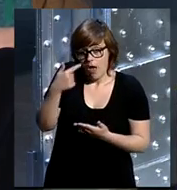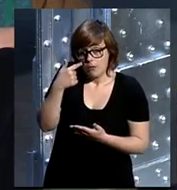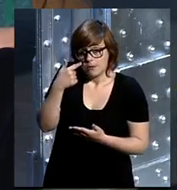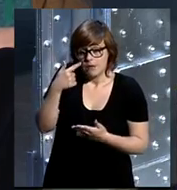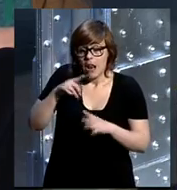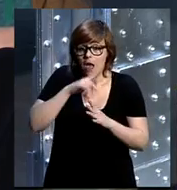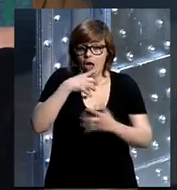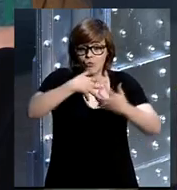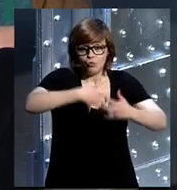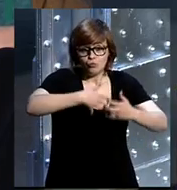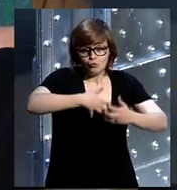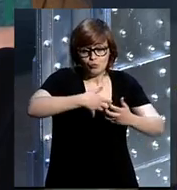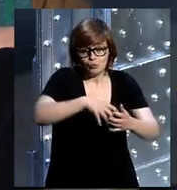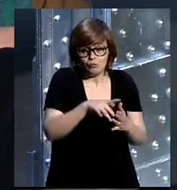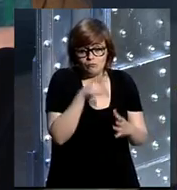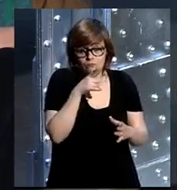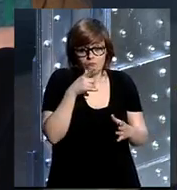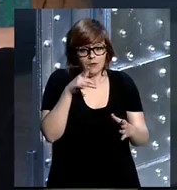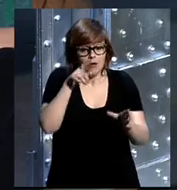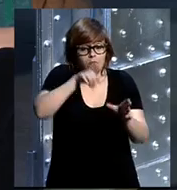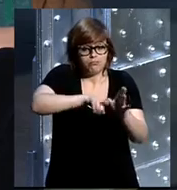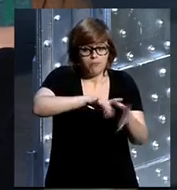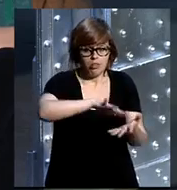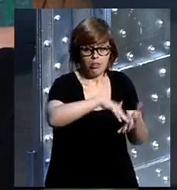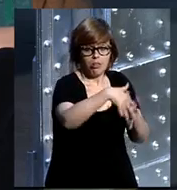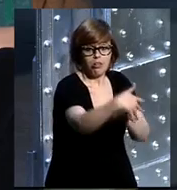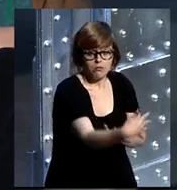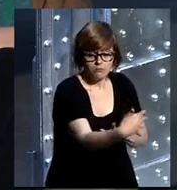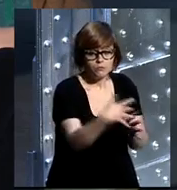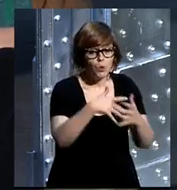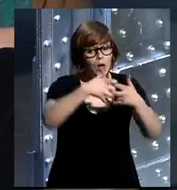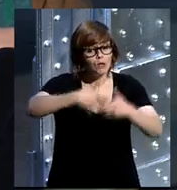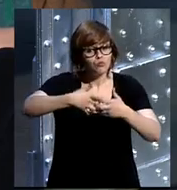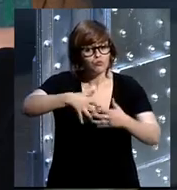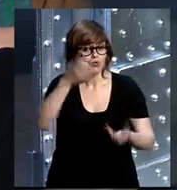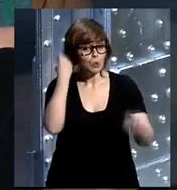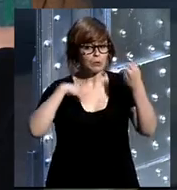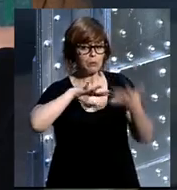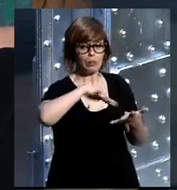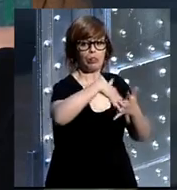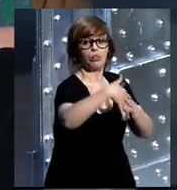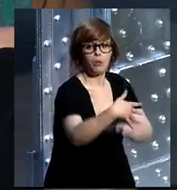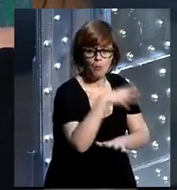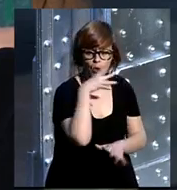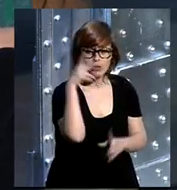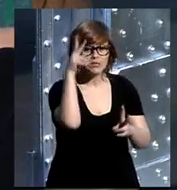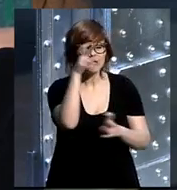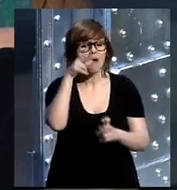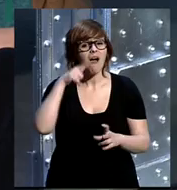industria, en gran medida. El propio comportamiento, digamos, de la industria. ¿Y por qué? Hombre, porque los que llevamos esto de